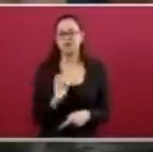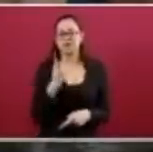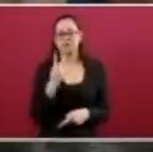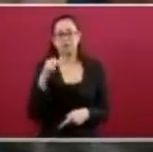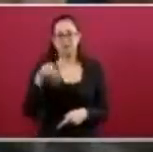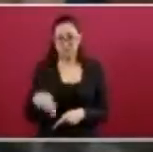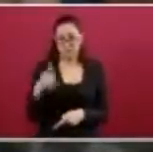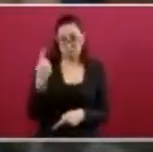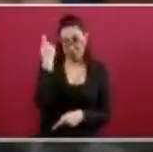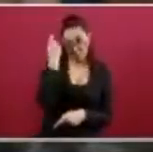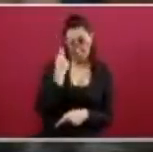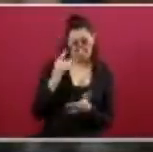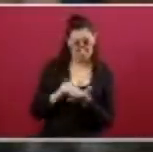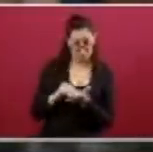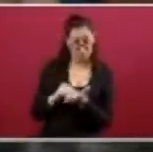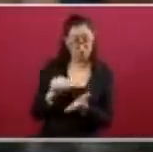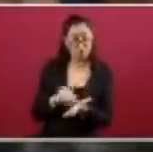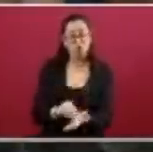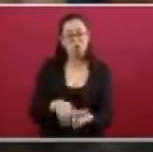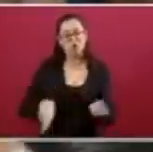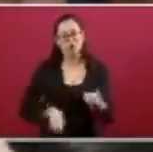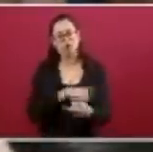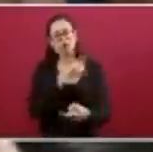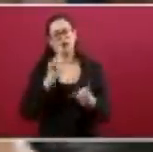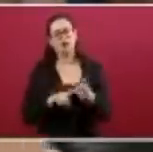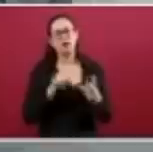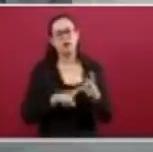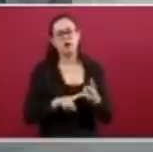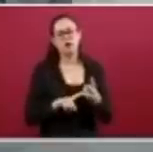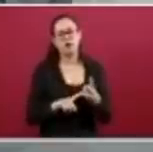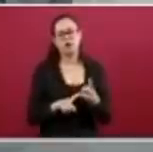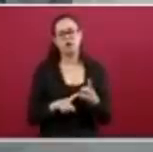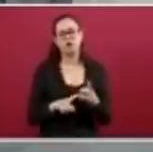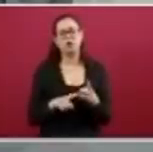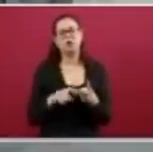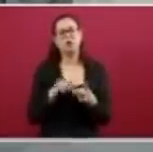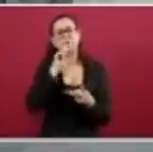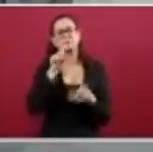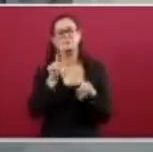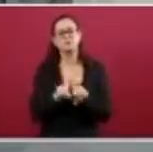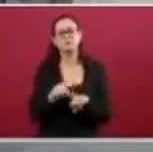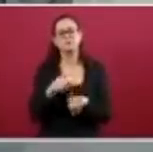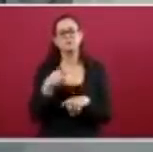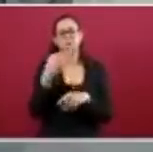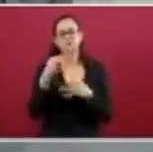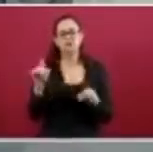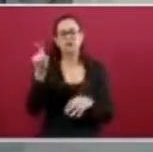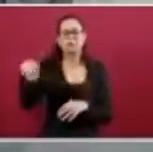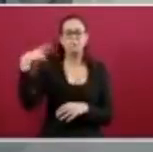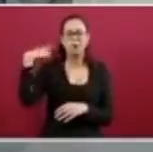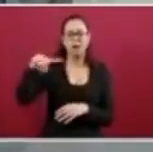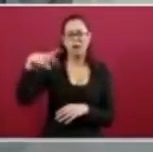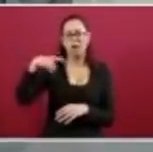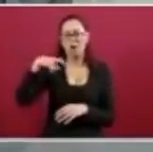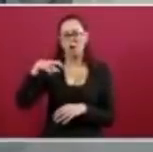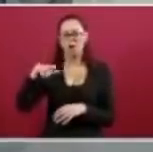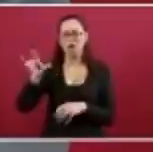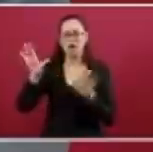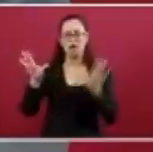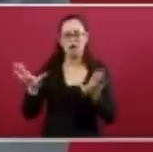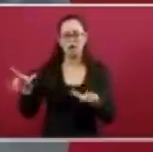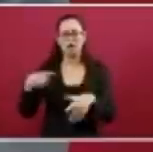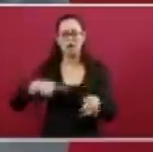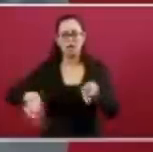su pensión. Y en otro tema, anunciarle, usted anunció que el Águila regresaba a Veracruz en la Liga Mexicana